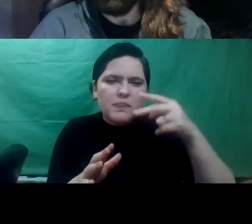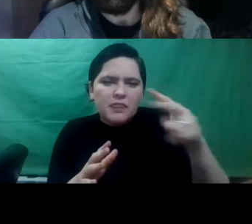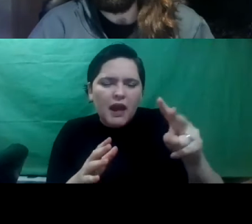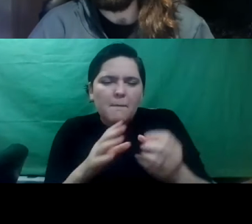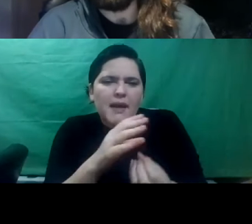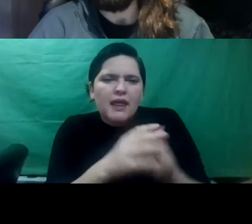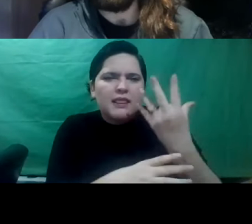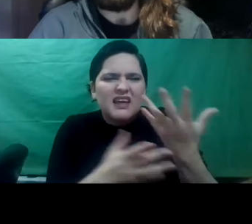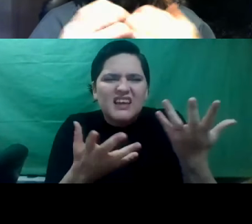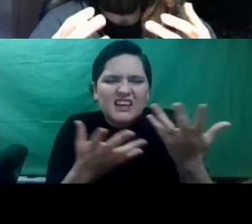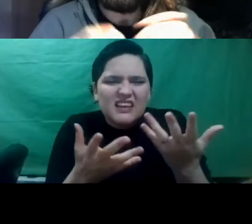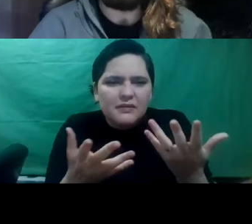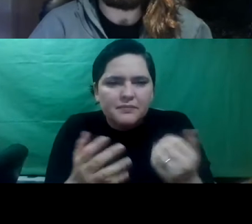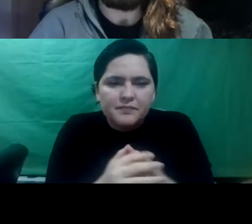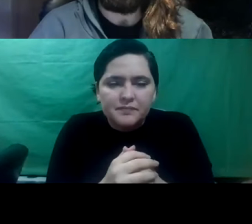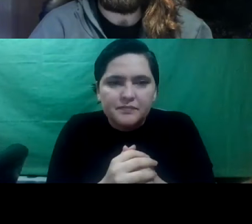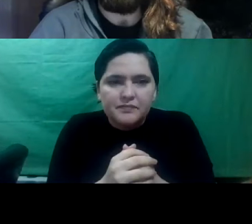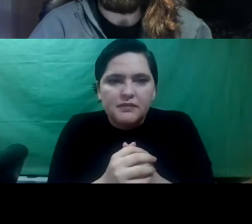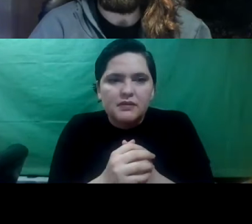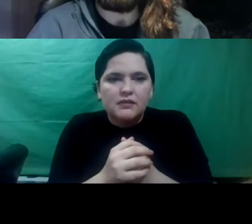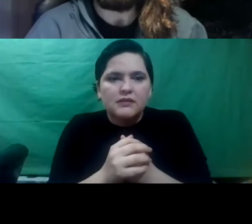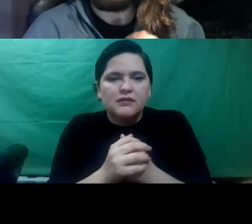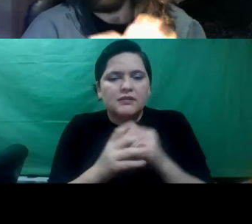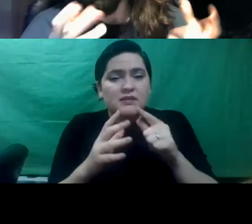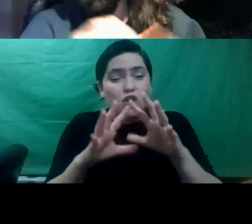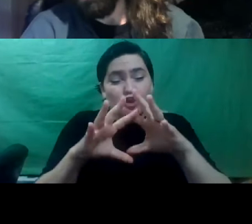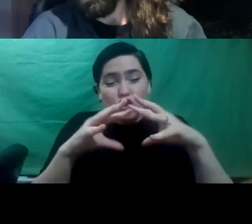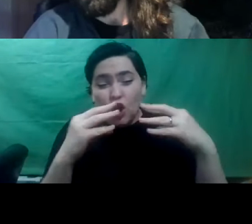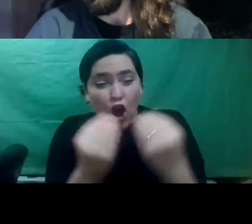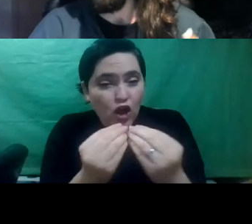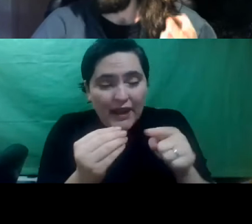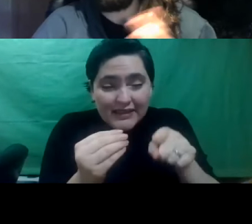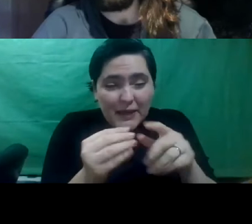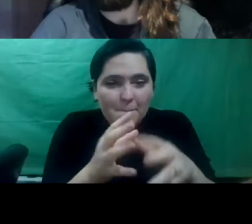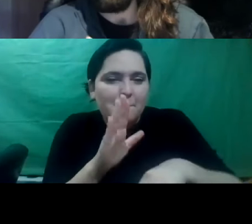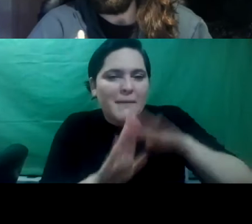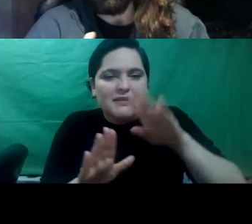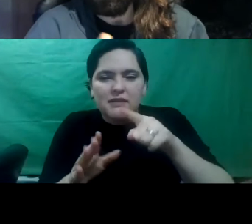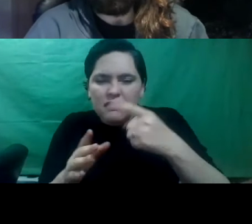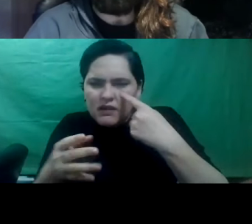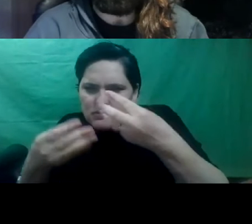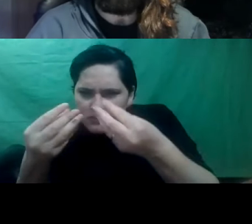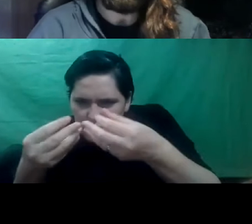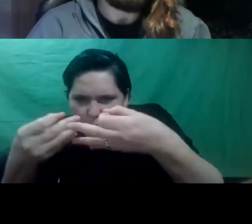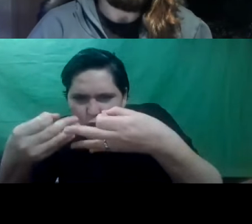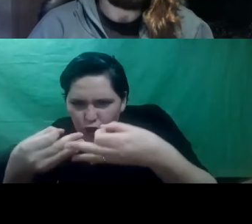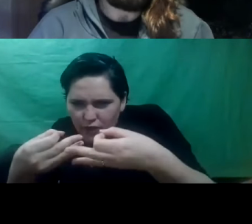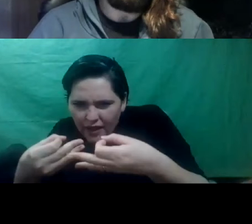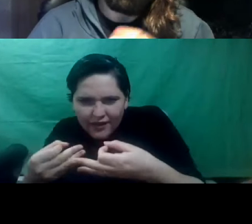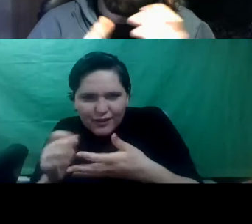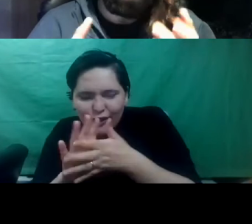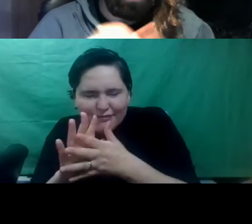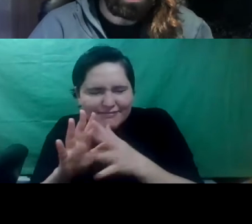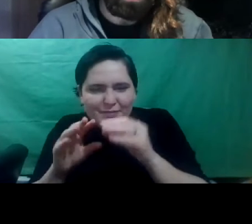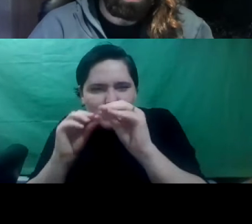otras palabras es cuando uno se refiere a que el todo es más que la suma de las partes. Entonces, para abordar estas características que pueden tener los sistemas complejos,